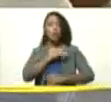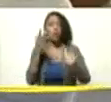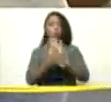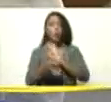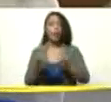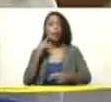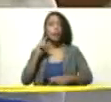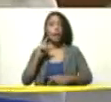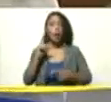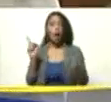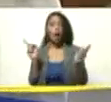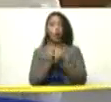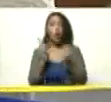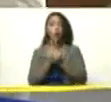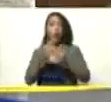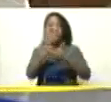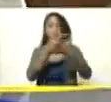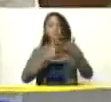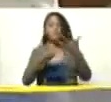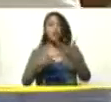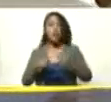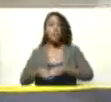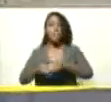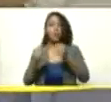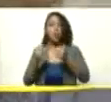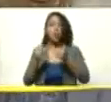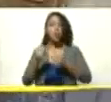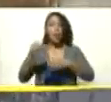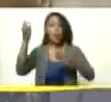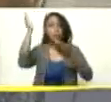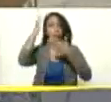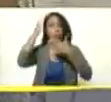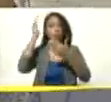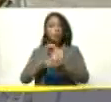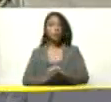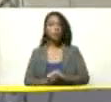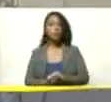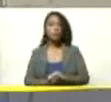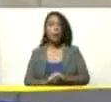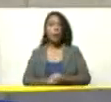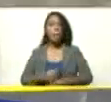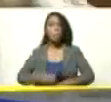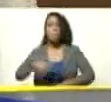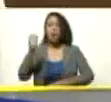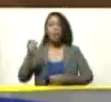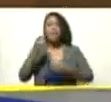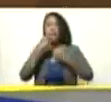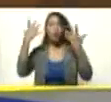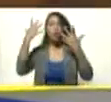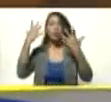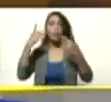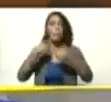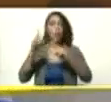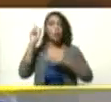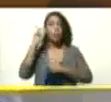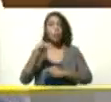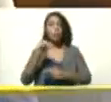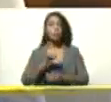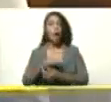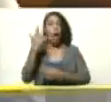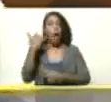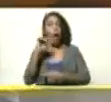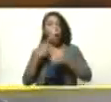una brevísima descripción de la destrucción de las Indias, que es uno de sus libros más famosos. Pero también hay otro